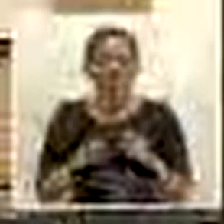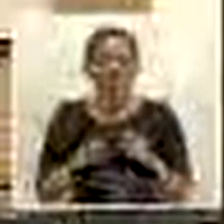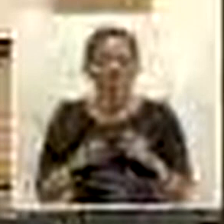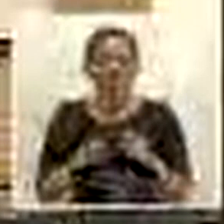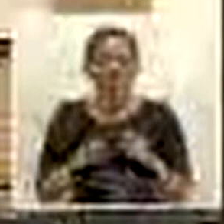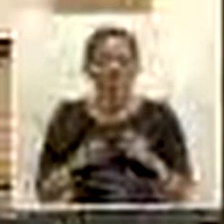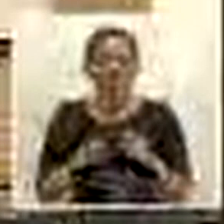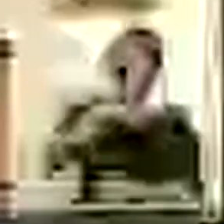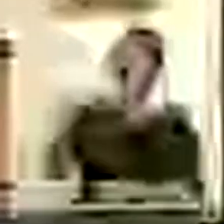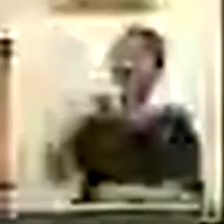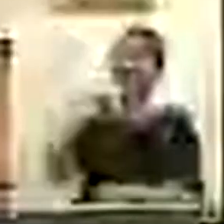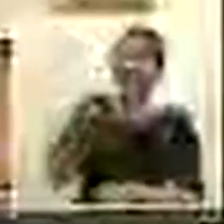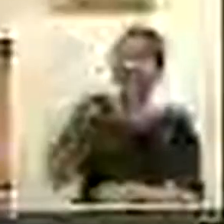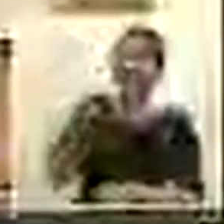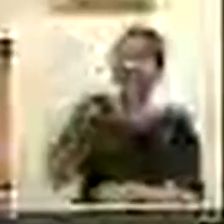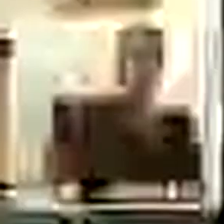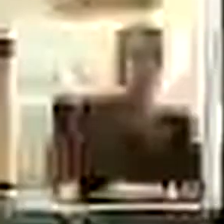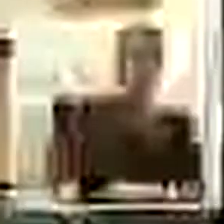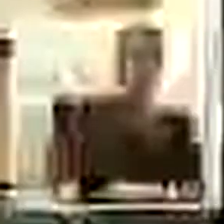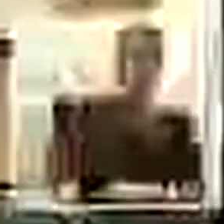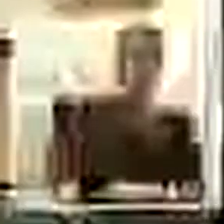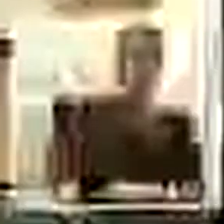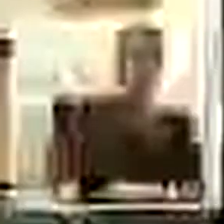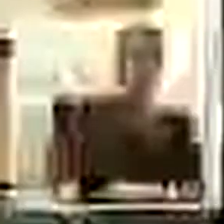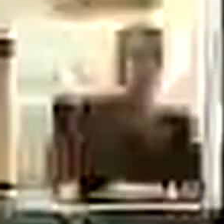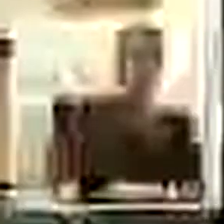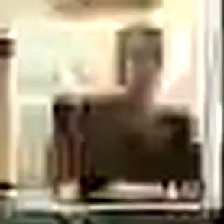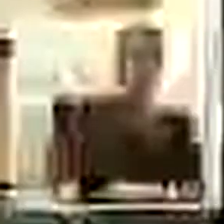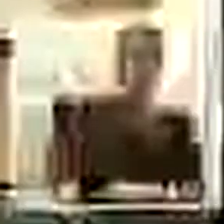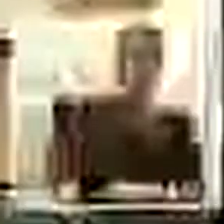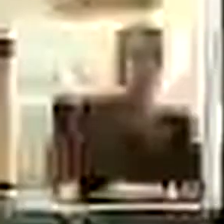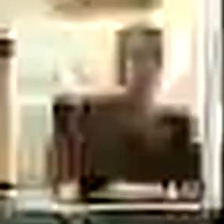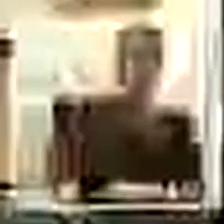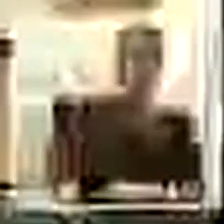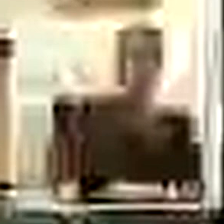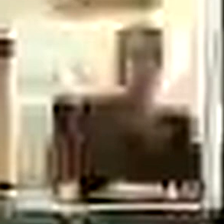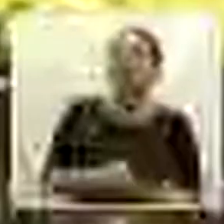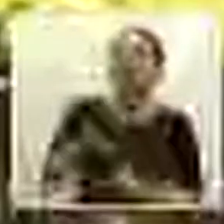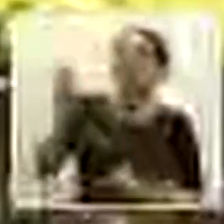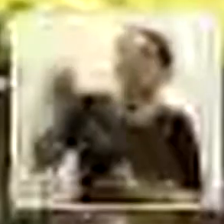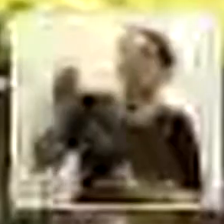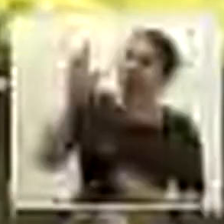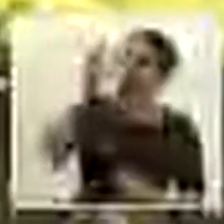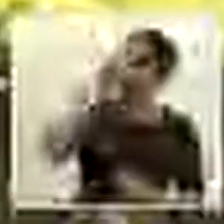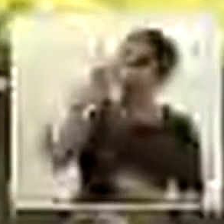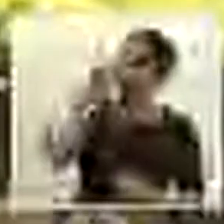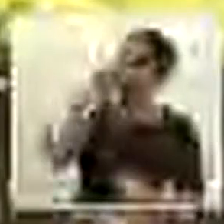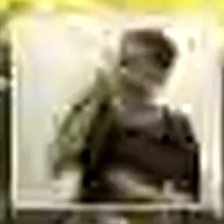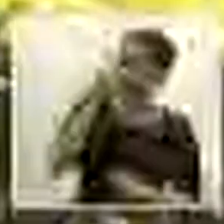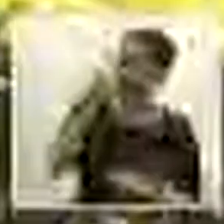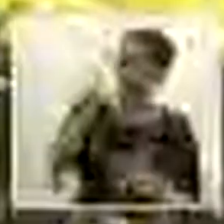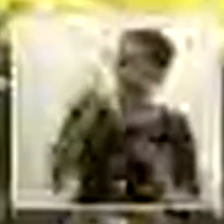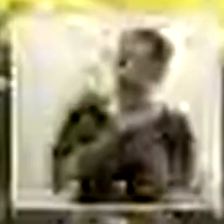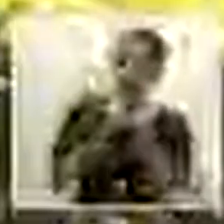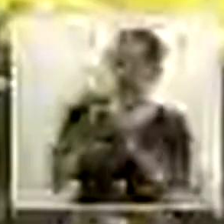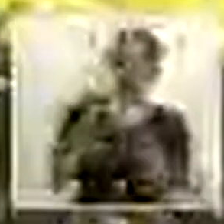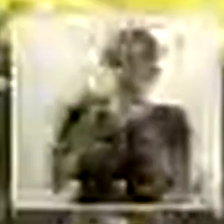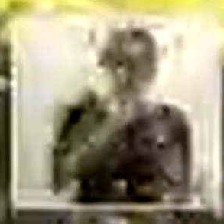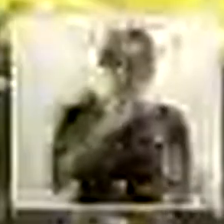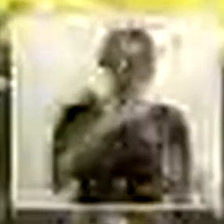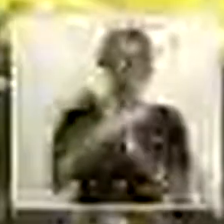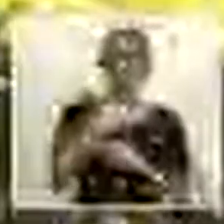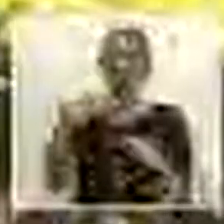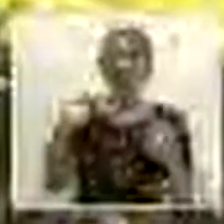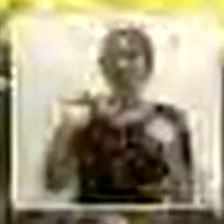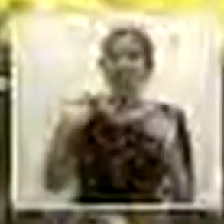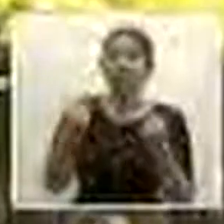Hola, ministros, presidente ejecutivo, muy buenas tardes. Don Daniel, a mediados de abril, el Ministerio